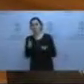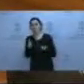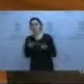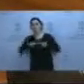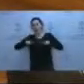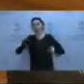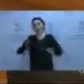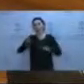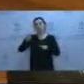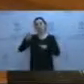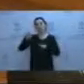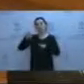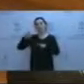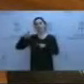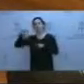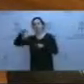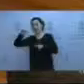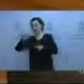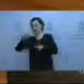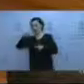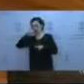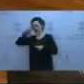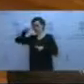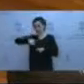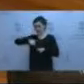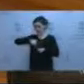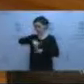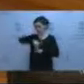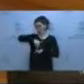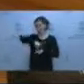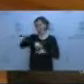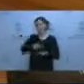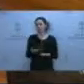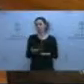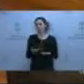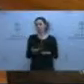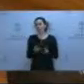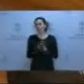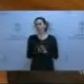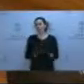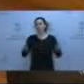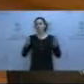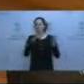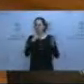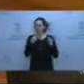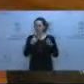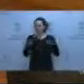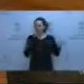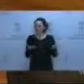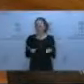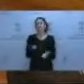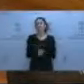de Pedregal. Y para este curso entrante, pues vamos a prever su